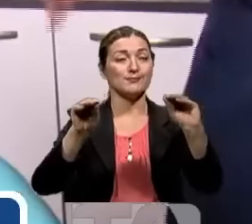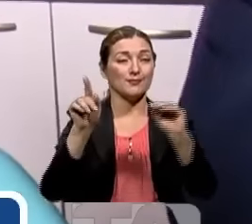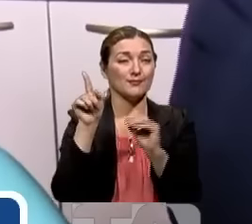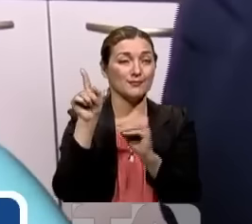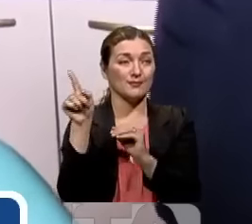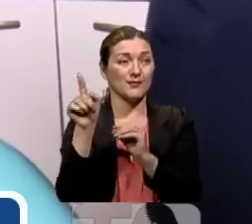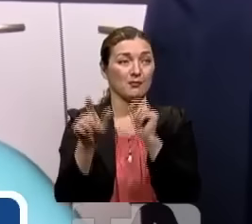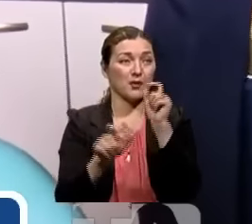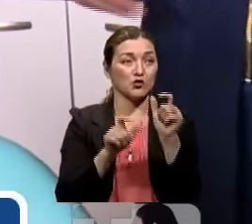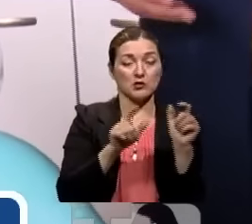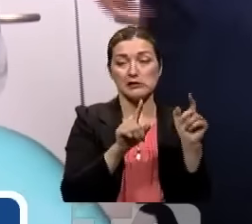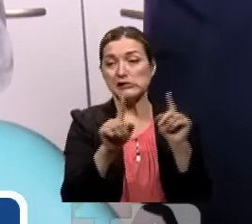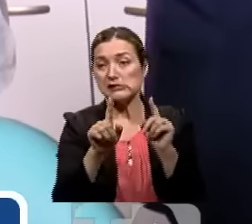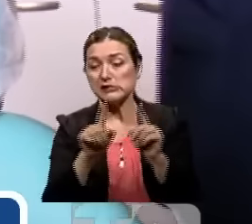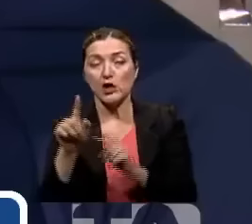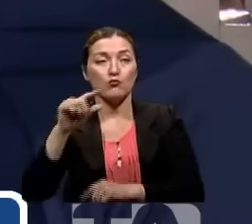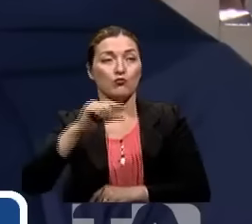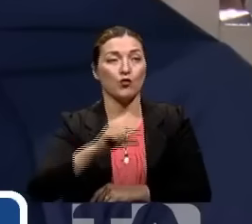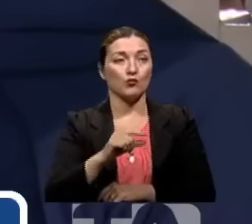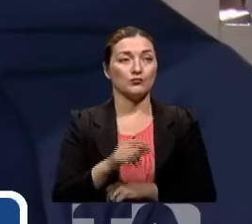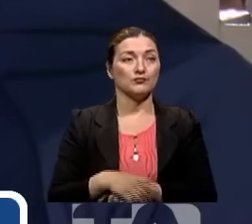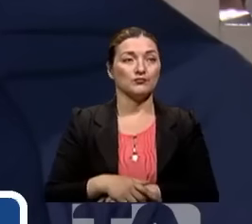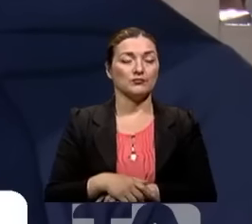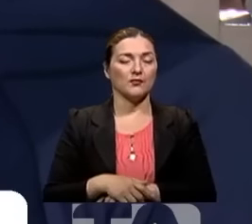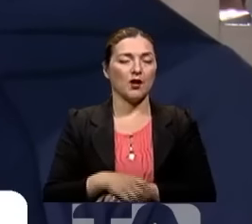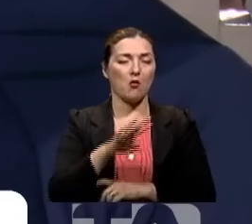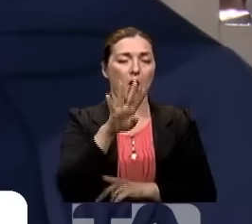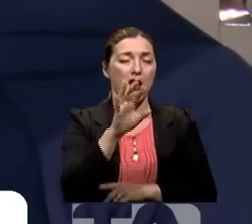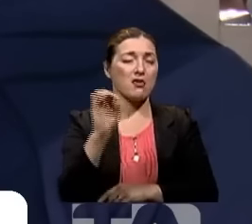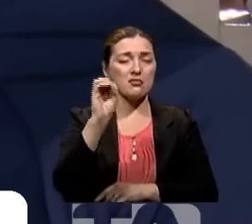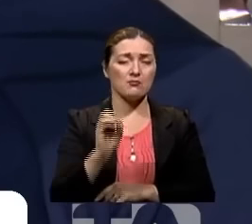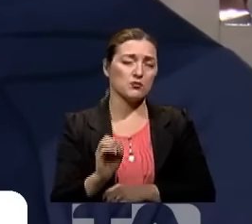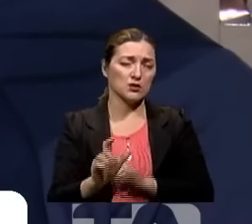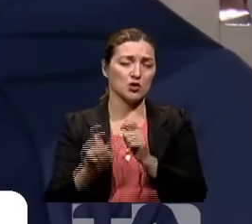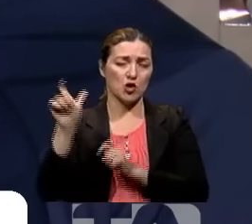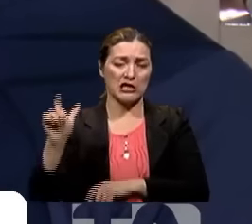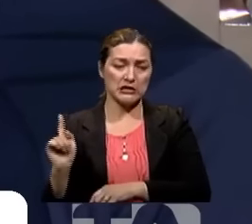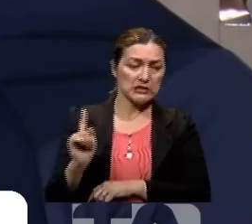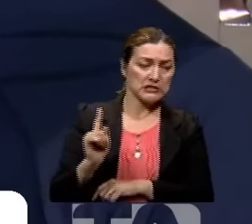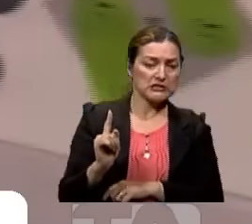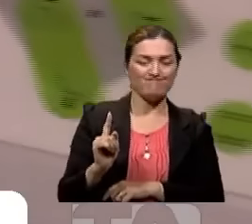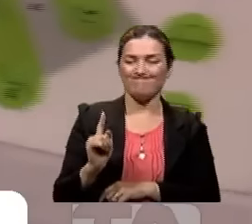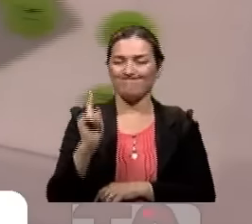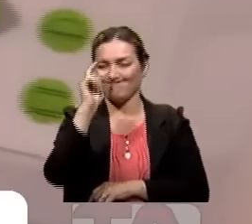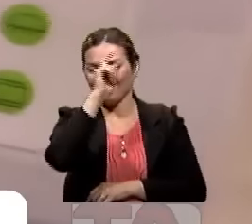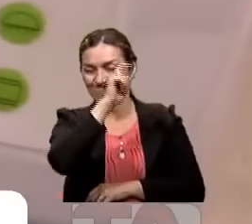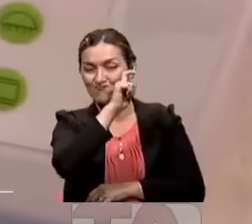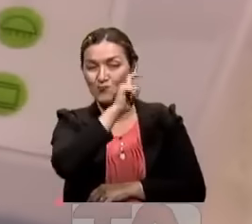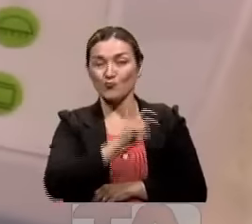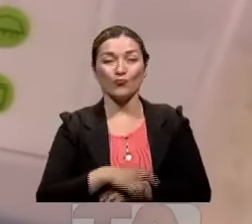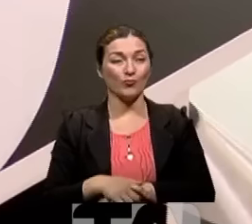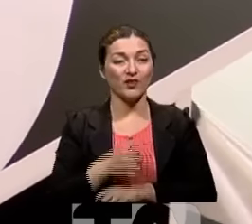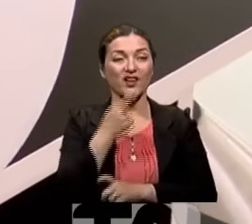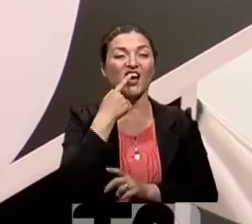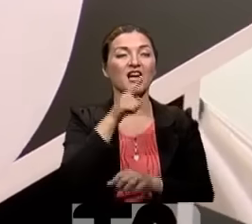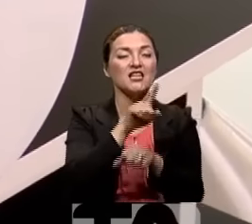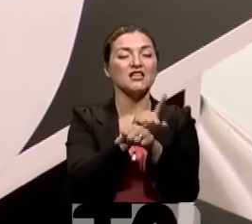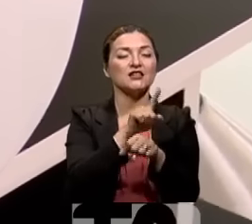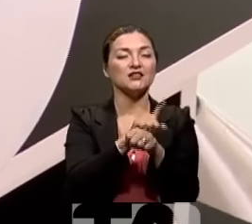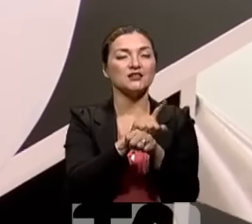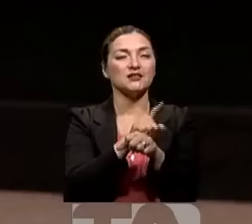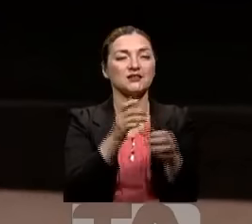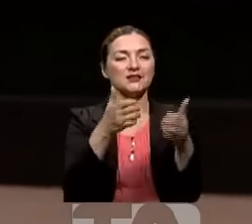poca afluencia de pacientes. Está bajando bastante, por lo menos un 40% se ha disminuido, entonces sí, es complicado. Y es que en odontología la mayoría